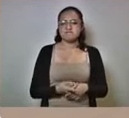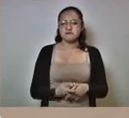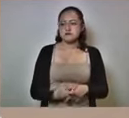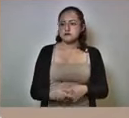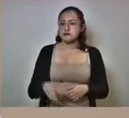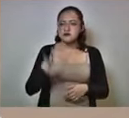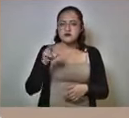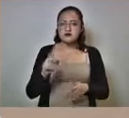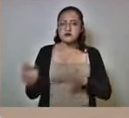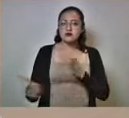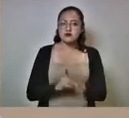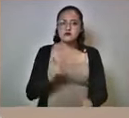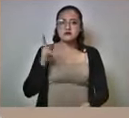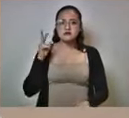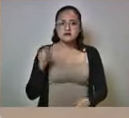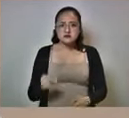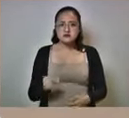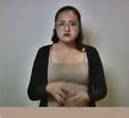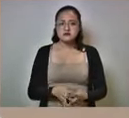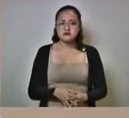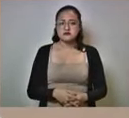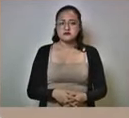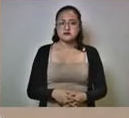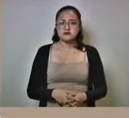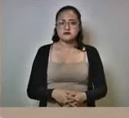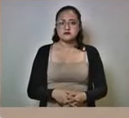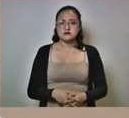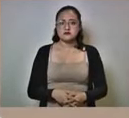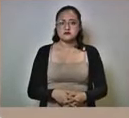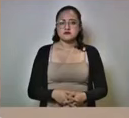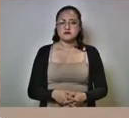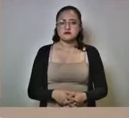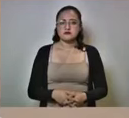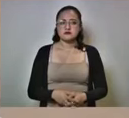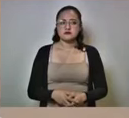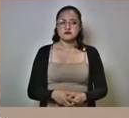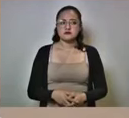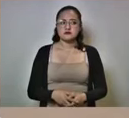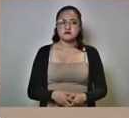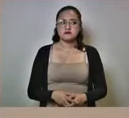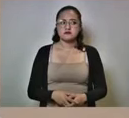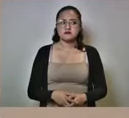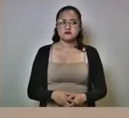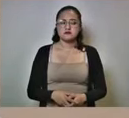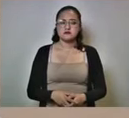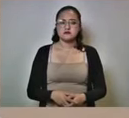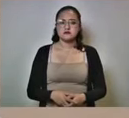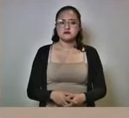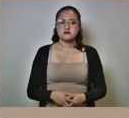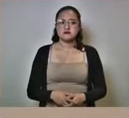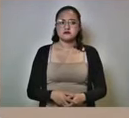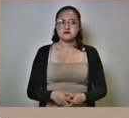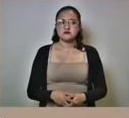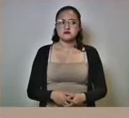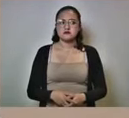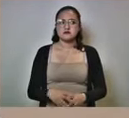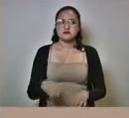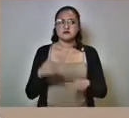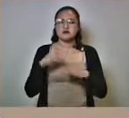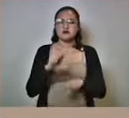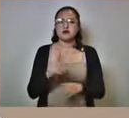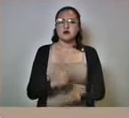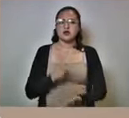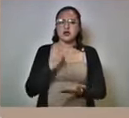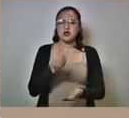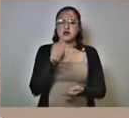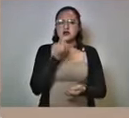Otra vez, por favor. Otra vez. Y respecto a los paquetes